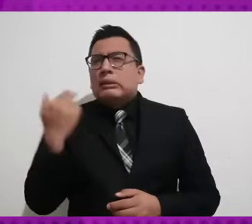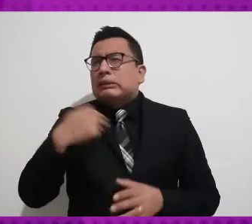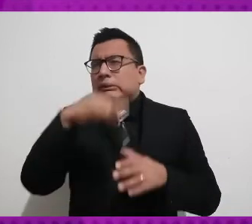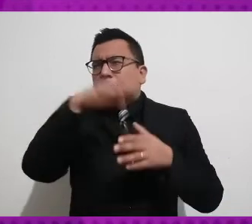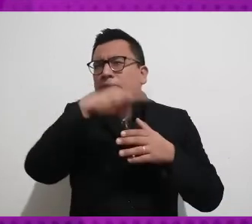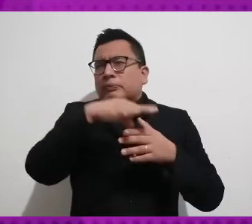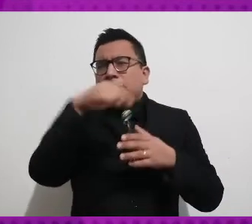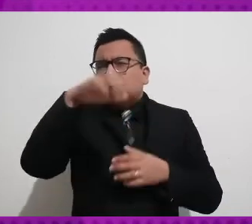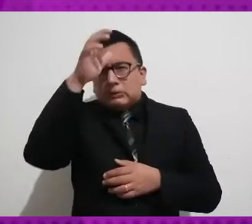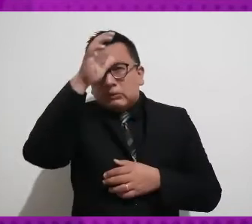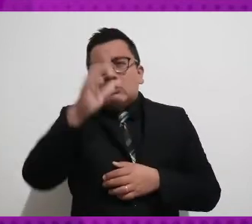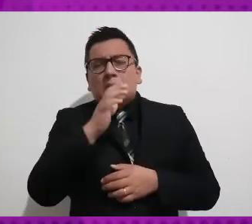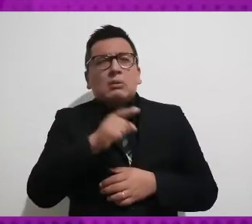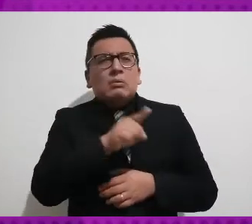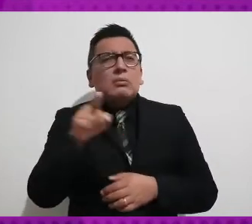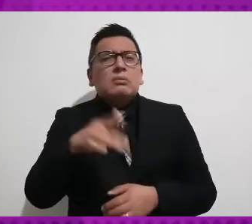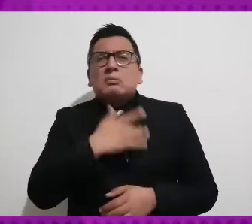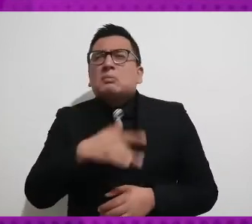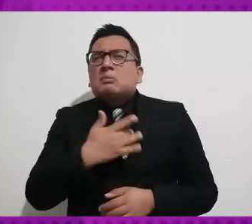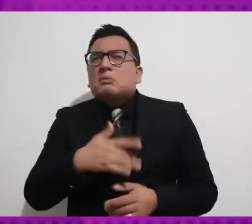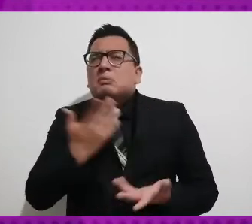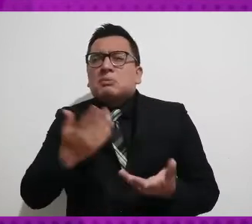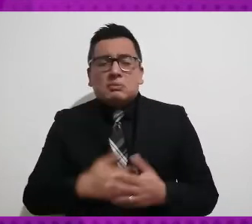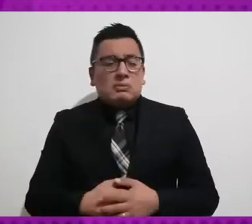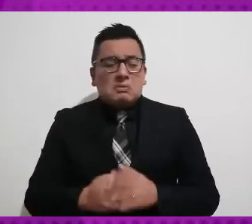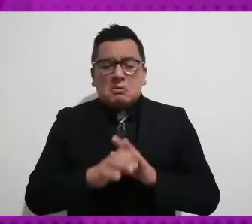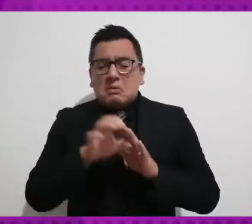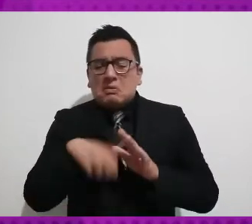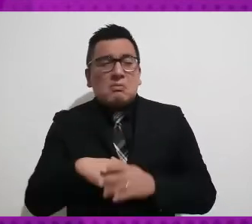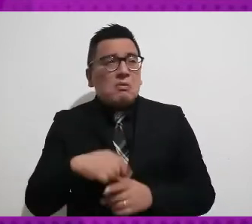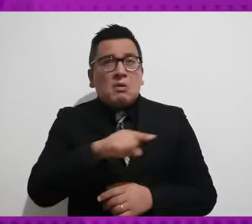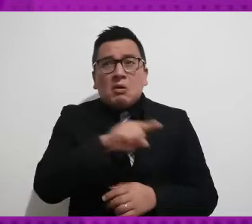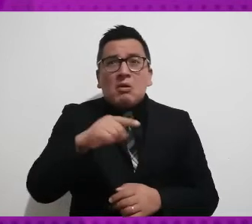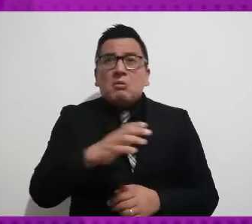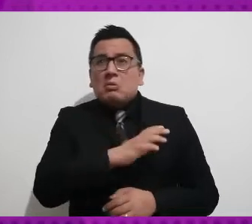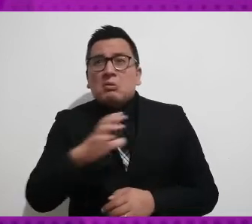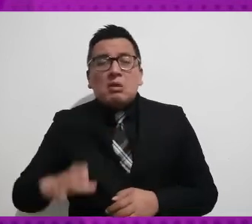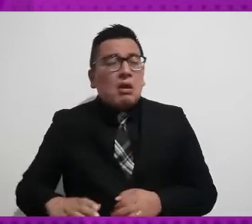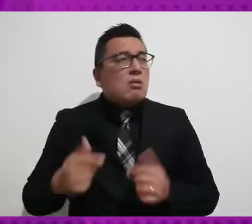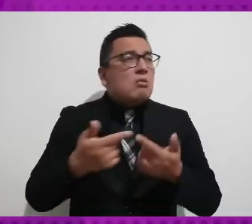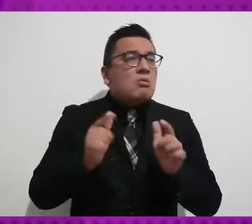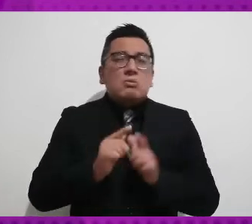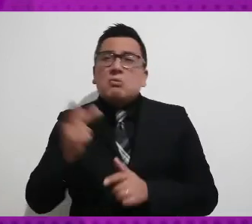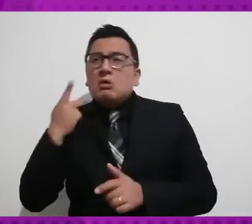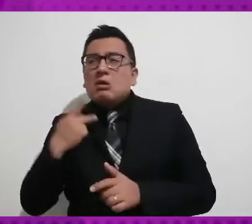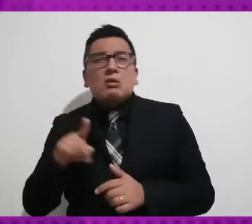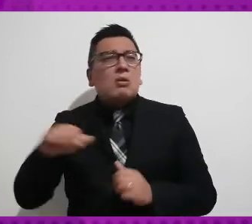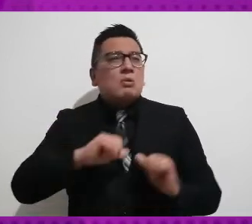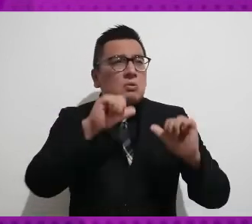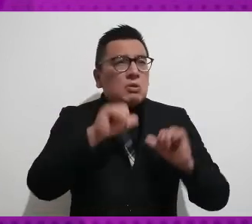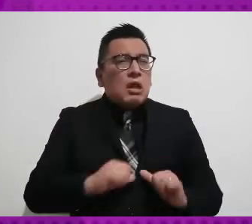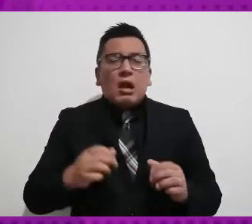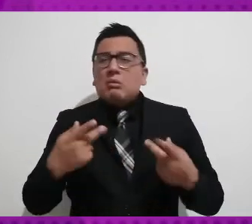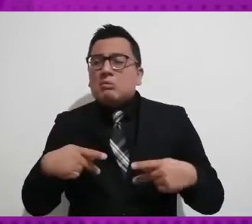de este proceso electoral que acaba de terminar? ¿Cuál es el balance en cuanto a los actores políticos, los candidatos, los partidos, la autoridad electoral,